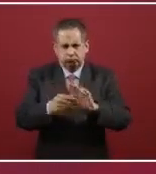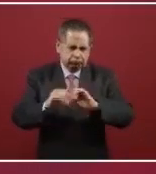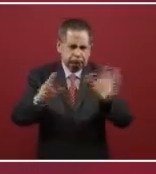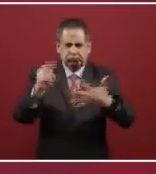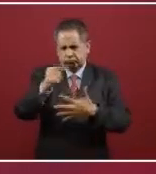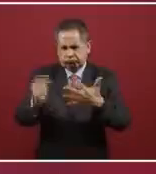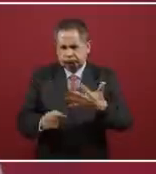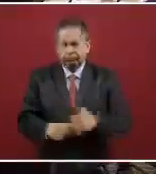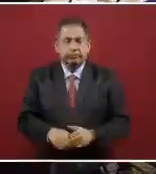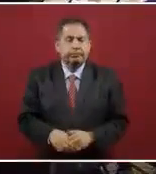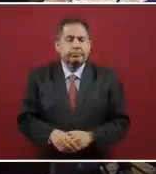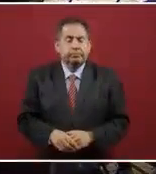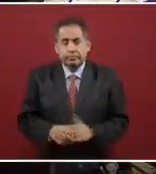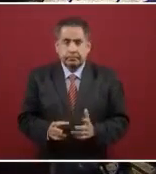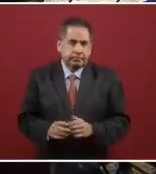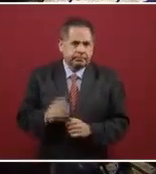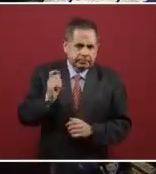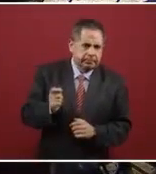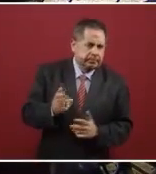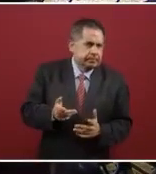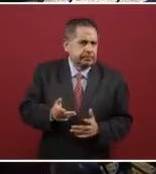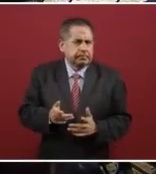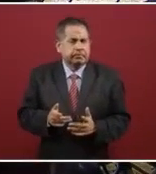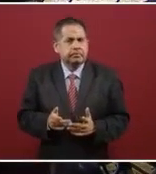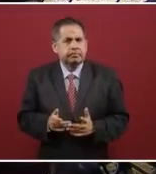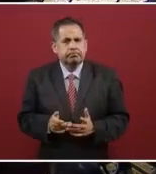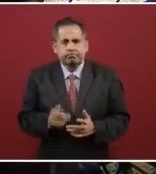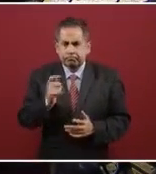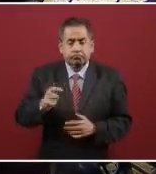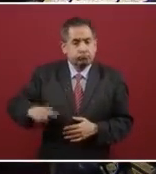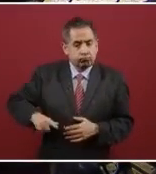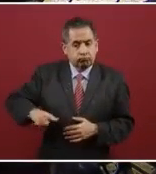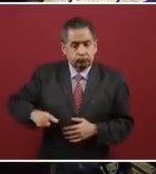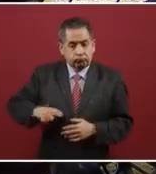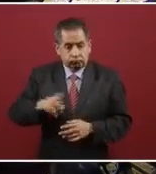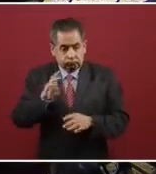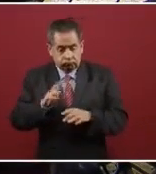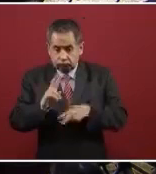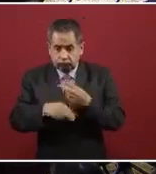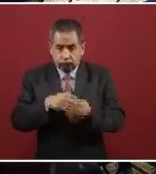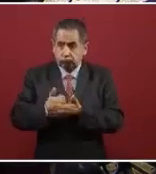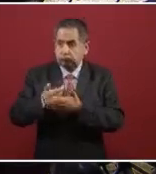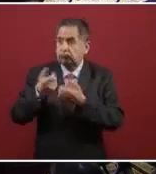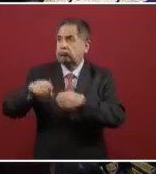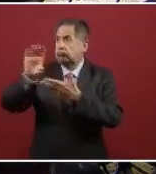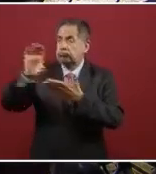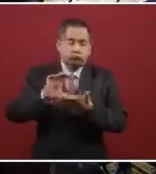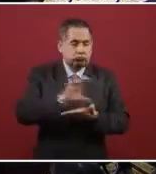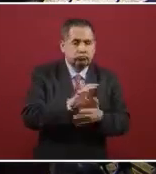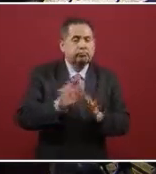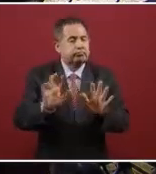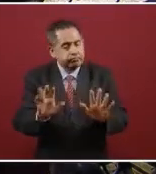informe completo. Pero entonces, es decir, sí va a haber, o sea, el gobierno sí va a ser efectivo este seguro. Es